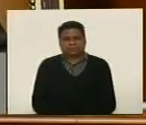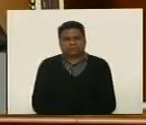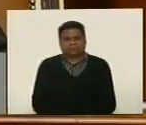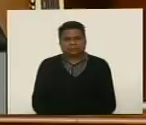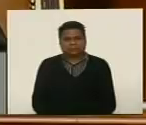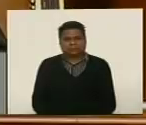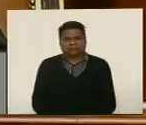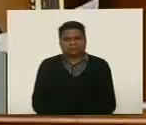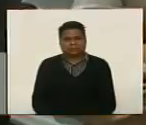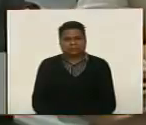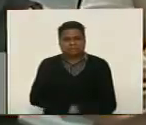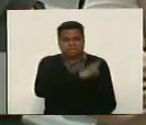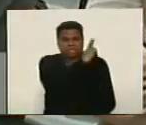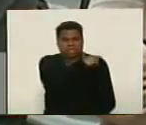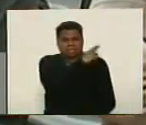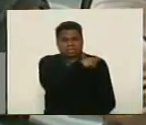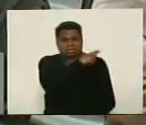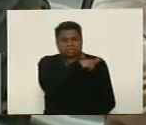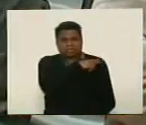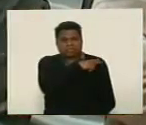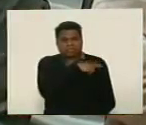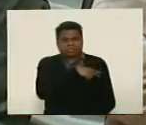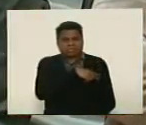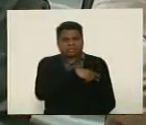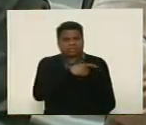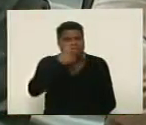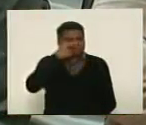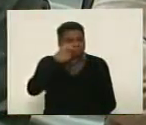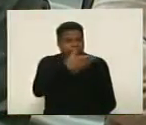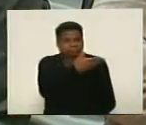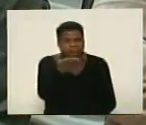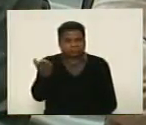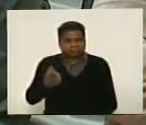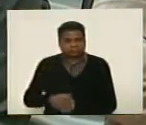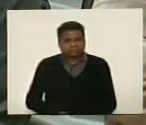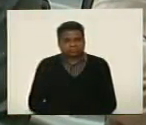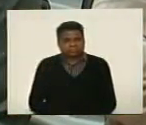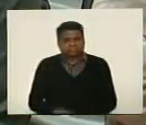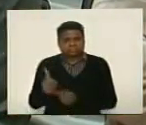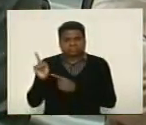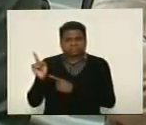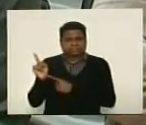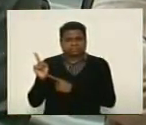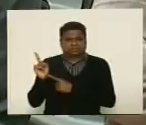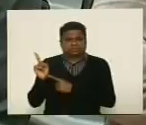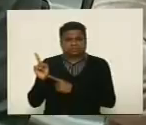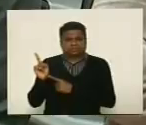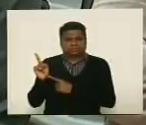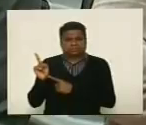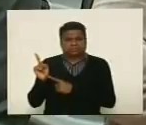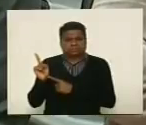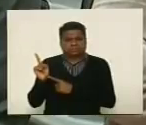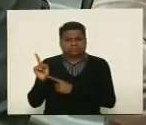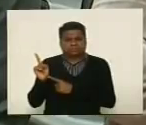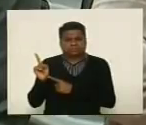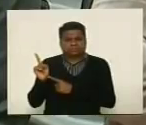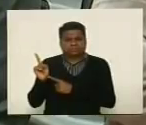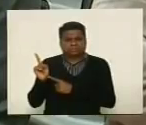presidente de la Comisión de Poder Público, como vicepresidente de esta comisión de enlace con el Poder Público Nacional,